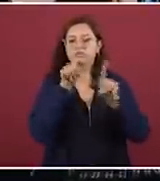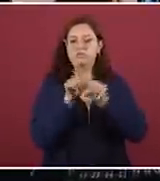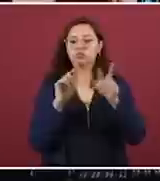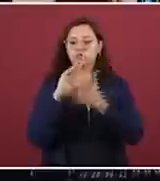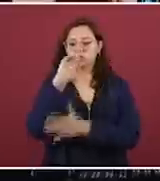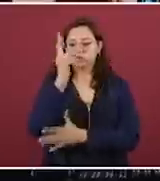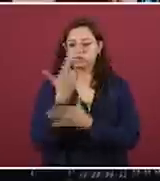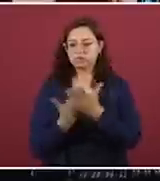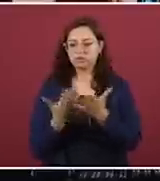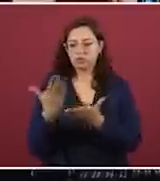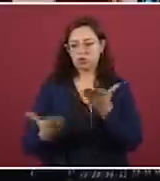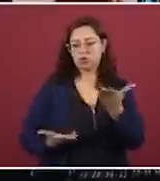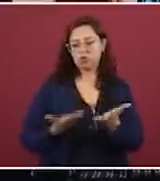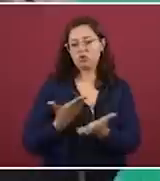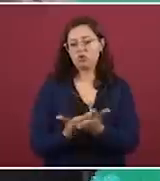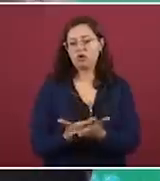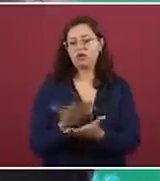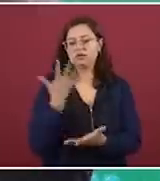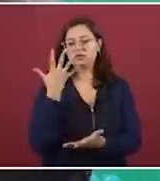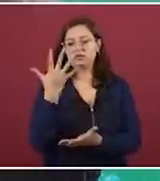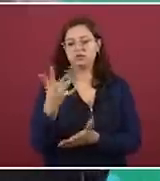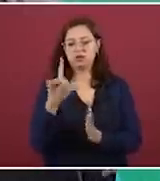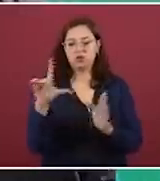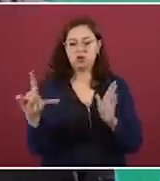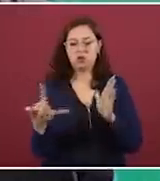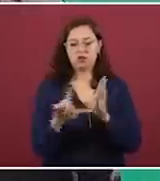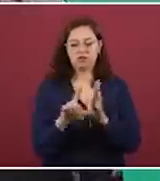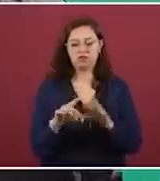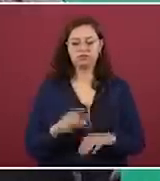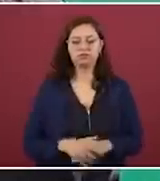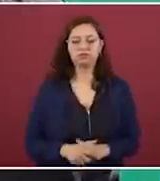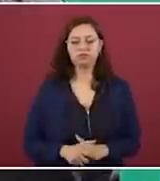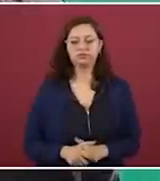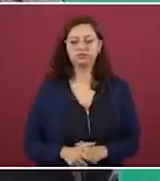los 5 litros. Con esto todavía cerramos más